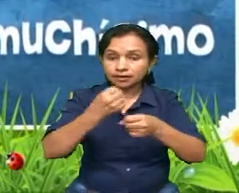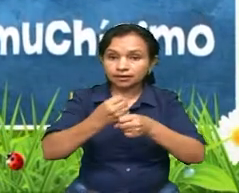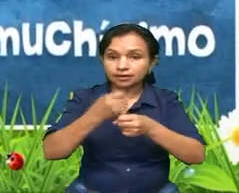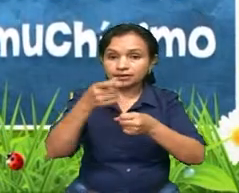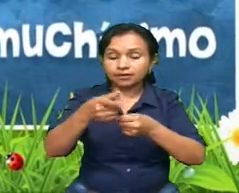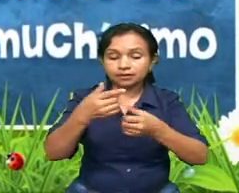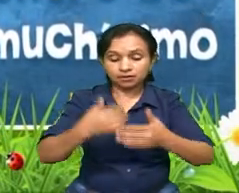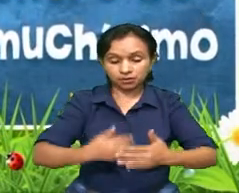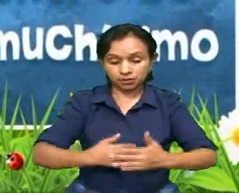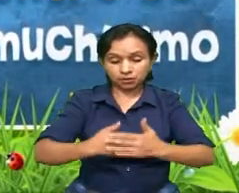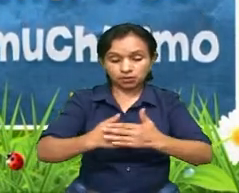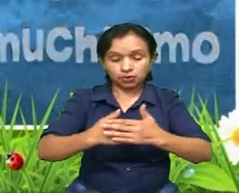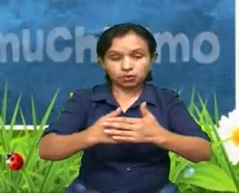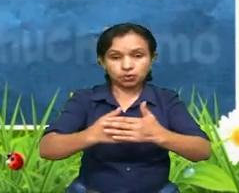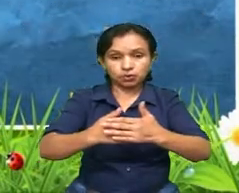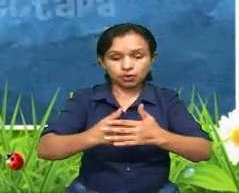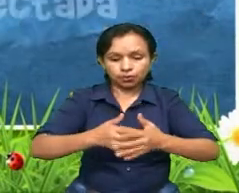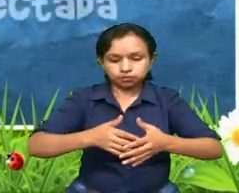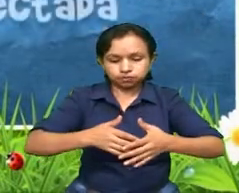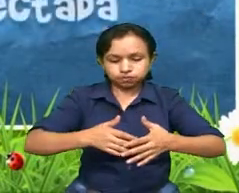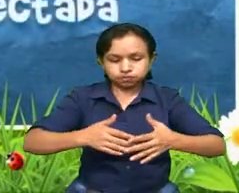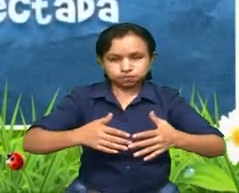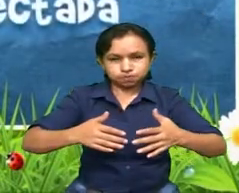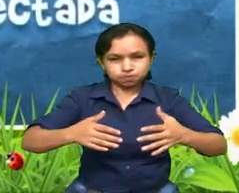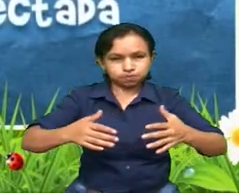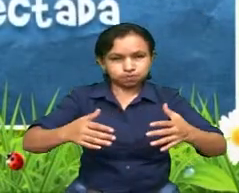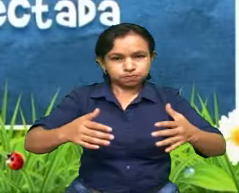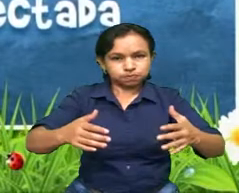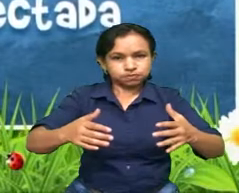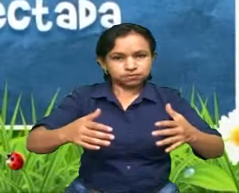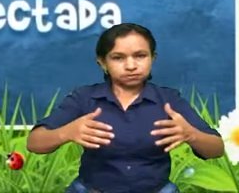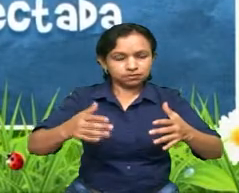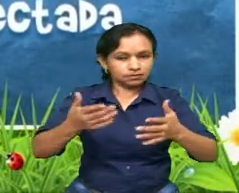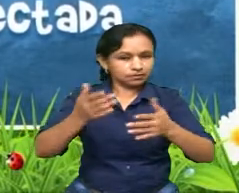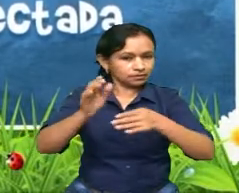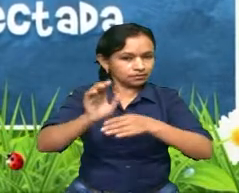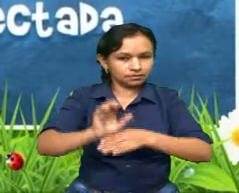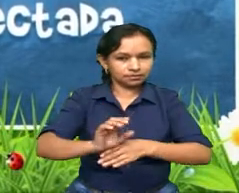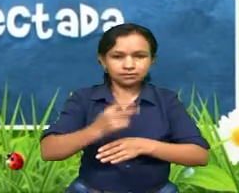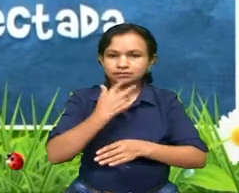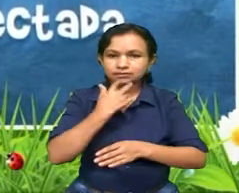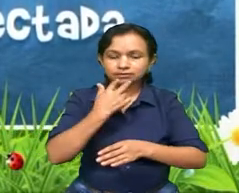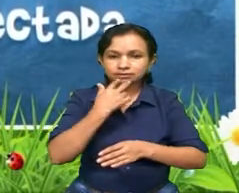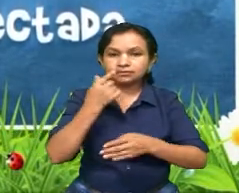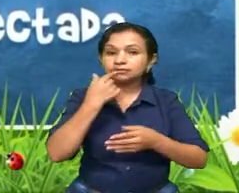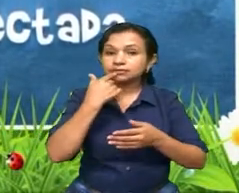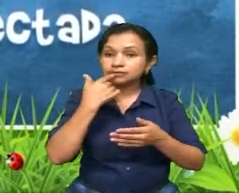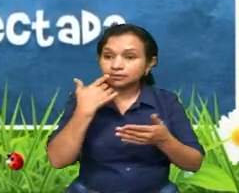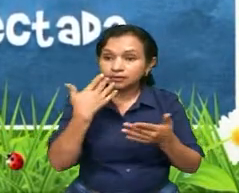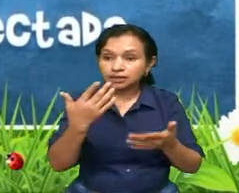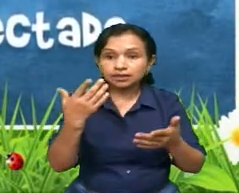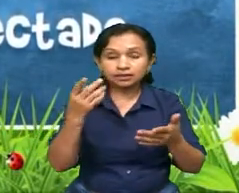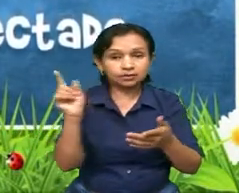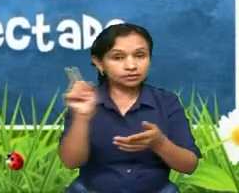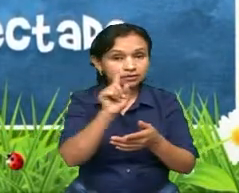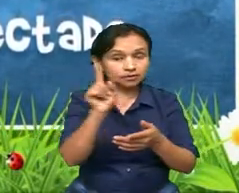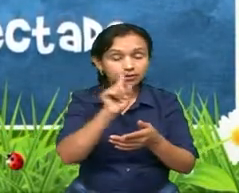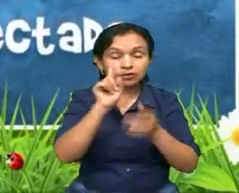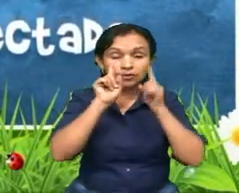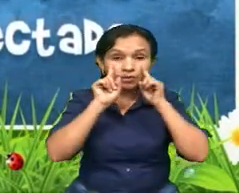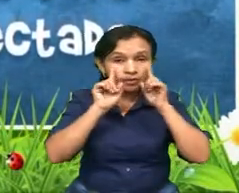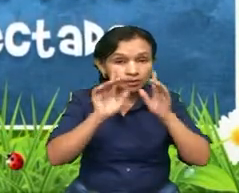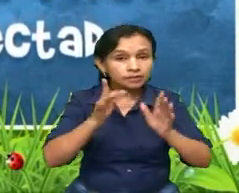del vientre se estira muchísimo y de una forma a la que no está acostumbrada, razón por la cual, de no tener los